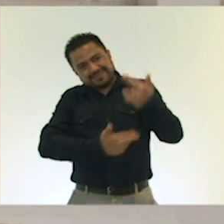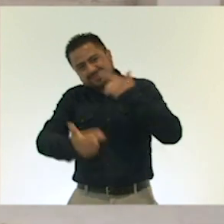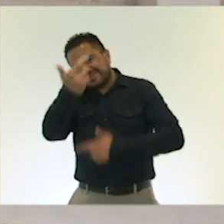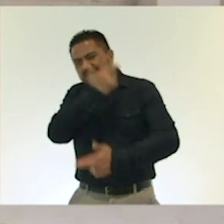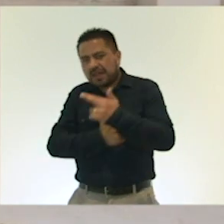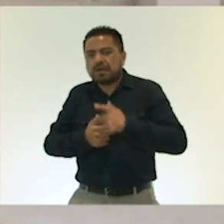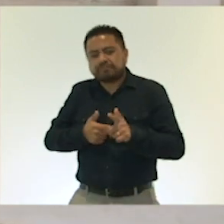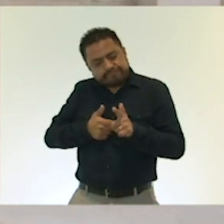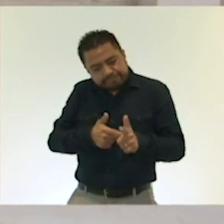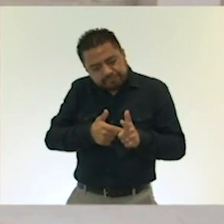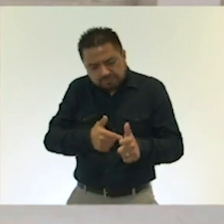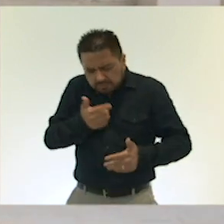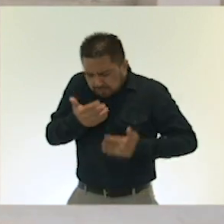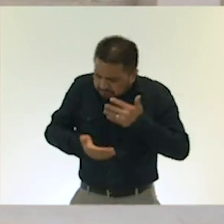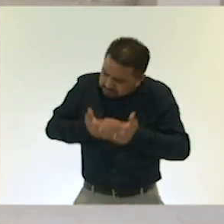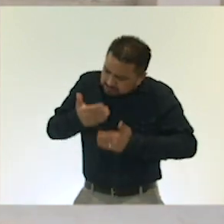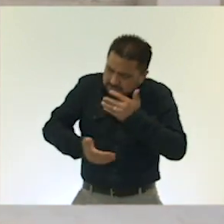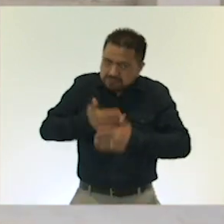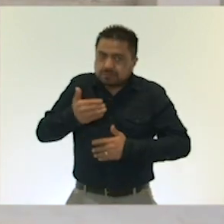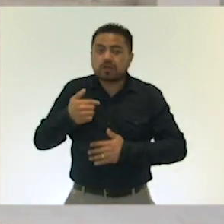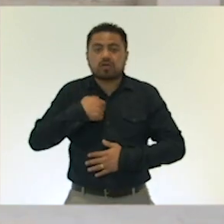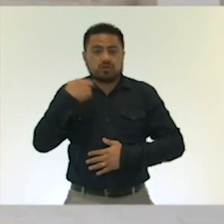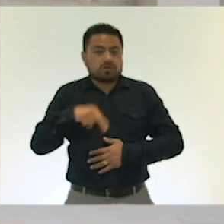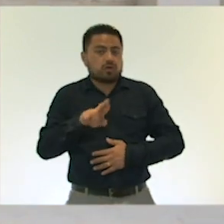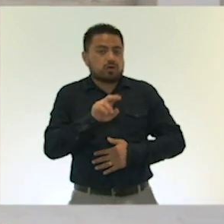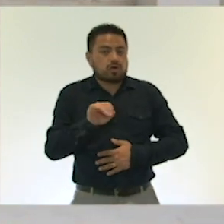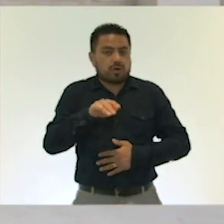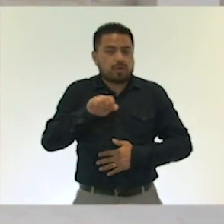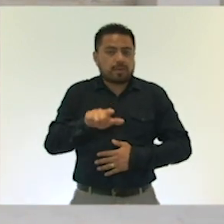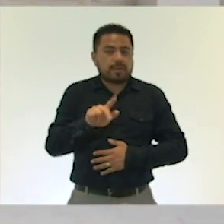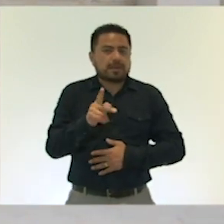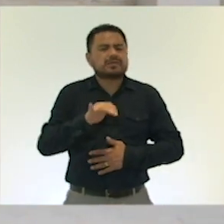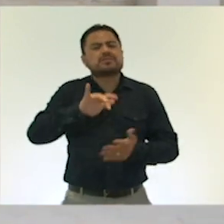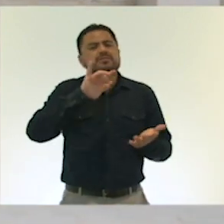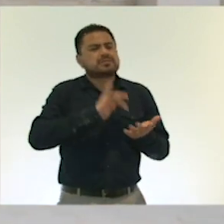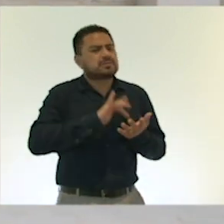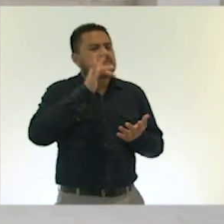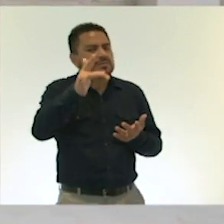a seguir estudiando. Yo soy Rommel Pacheco y